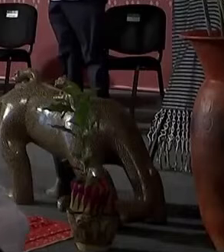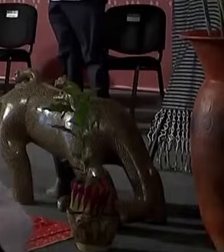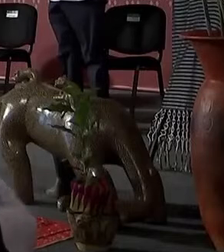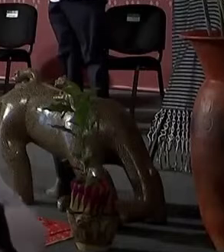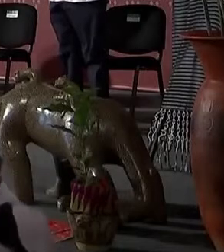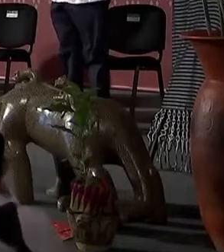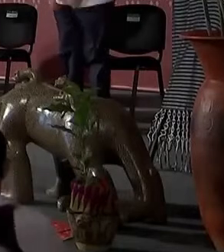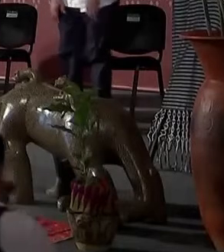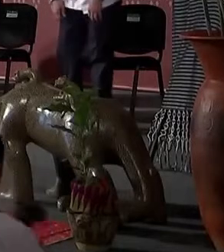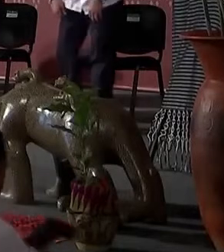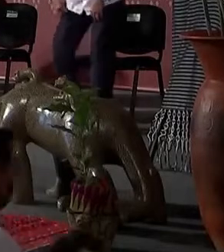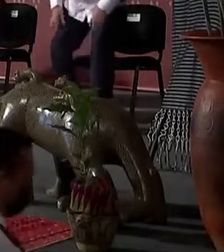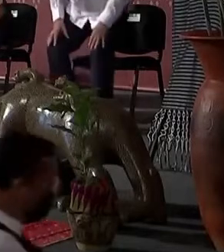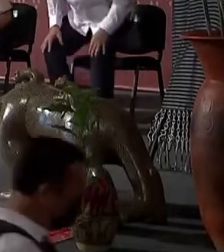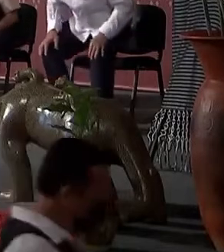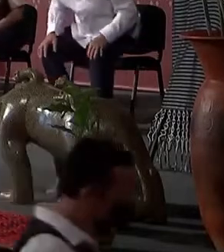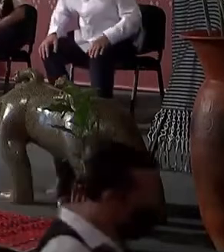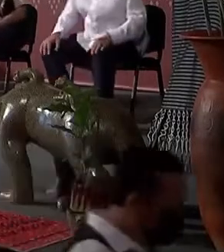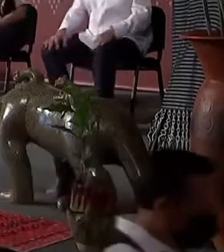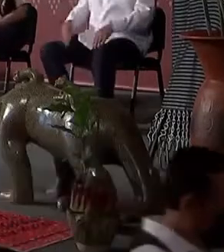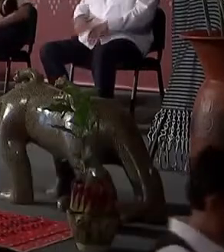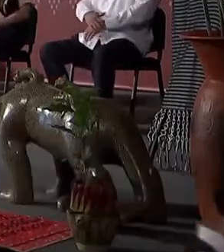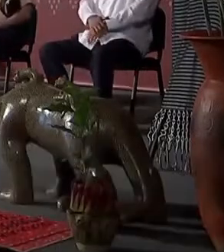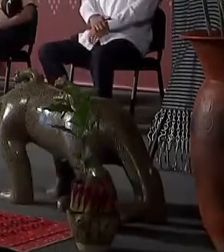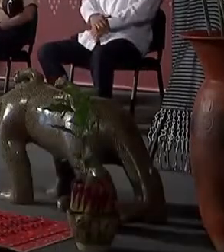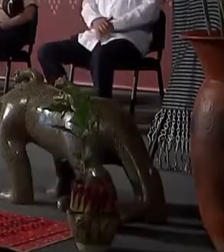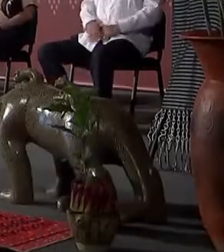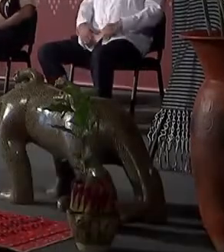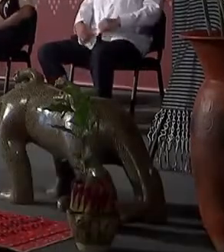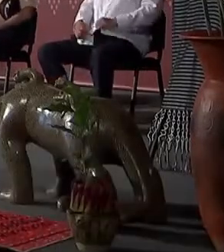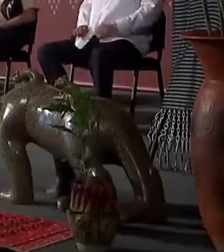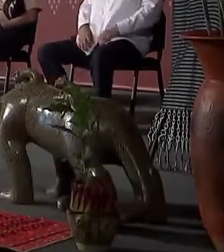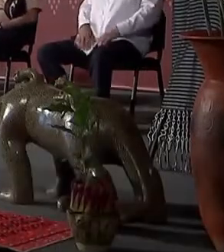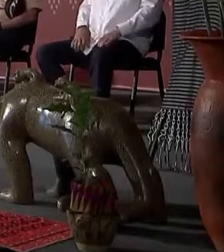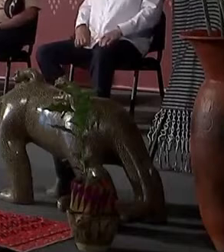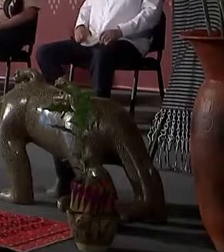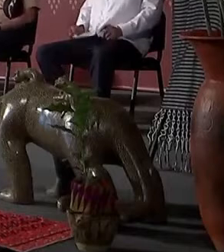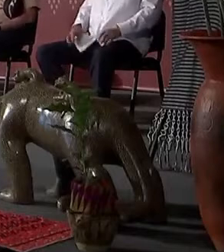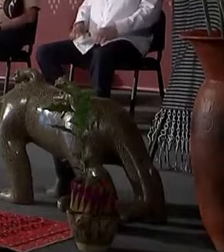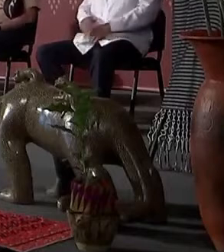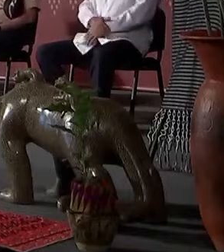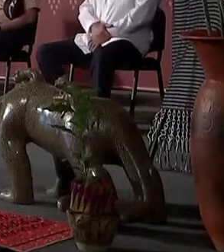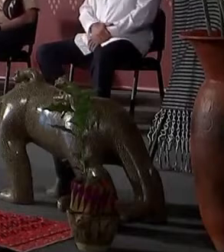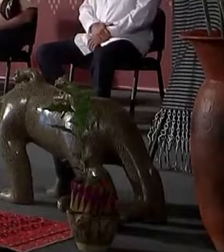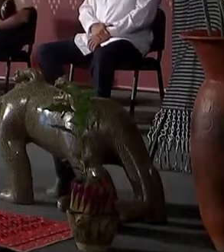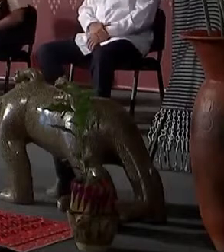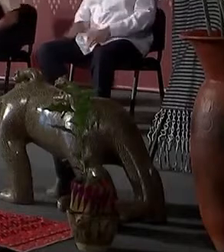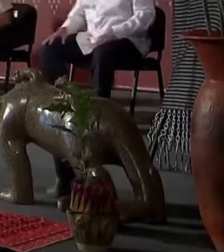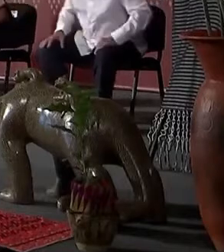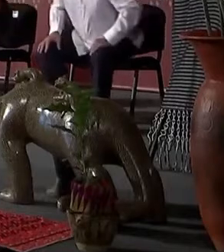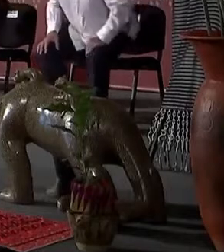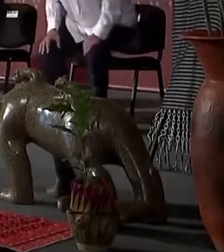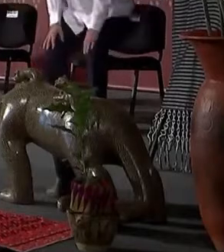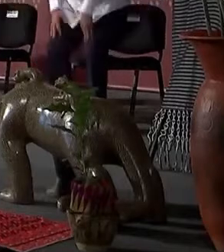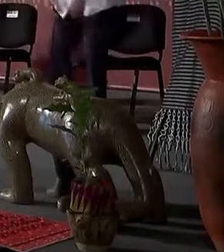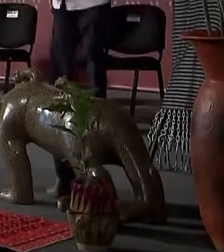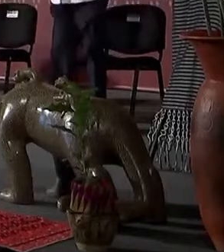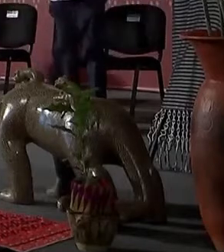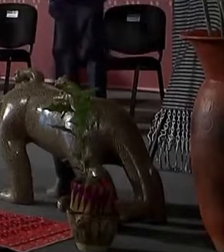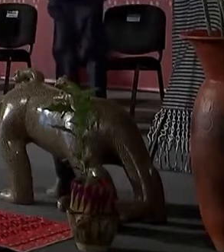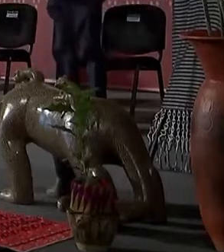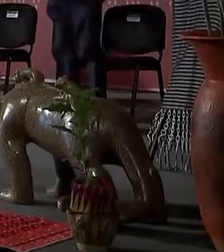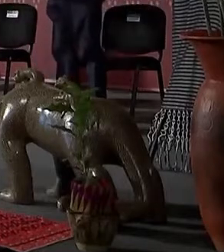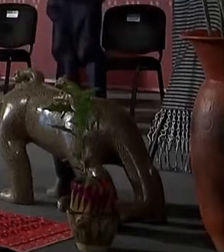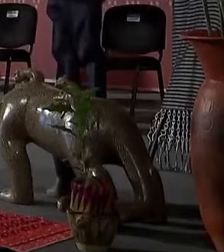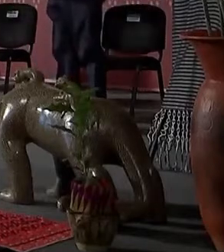de ocupar sus lugares. Estimado público, escuchemos el mensaje que nos dirige el presidente constitucional de los Estados